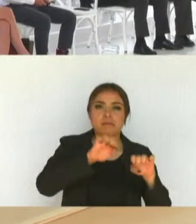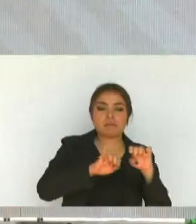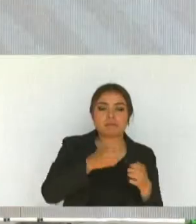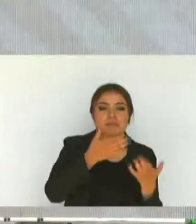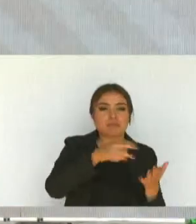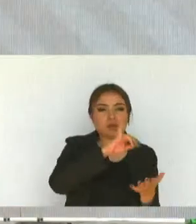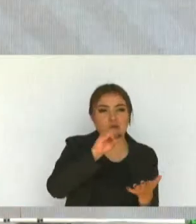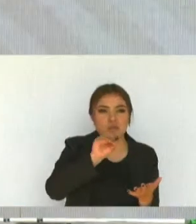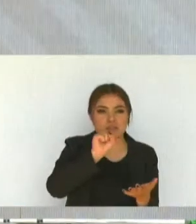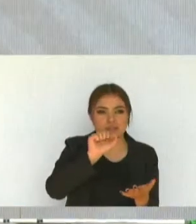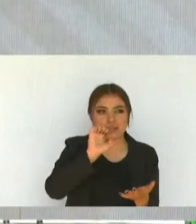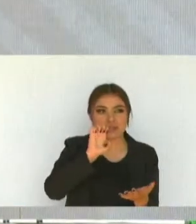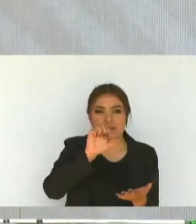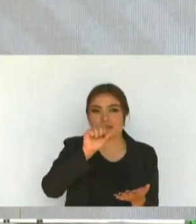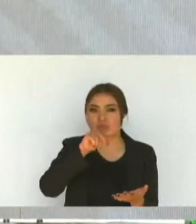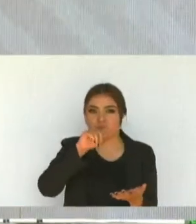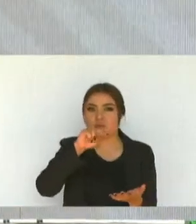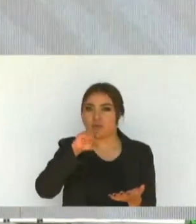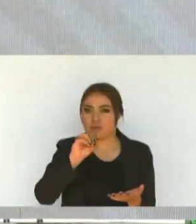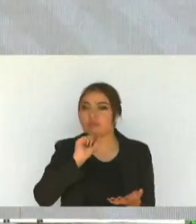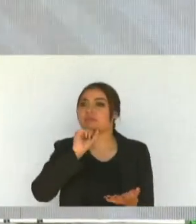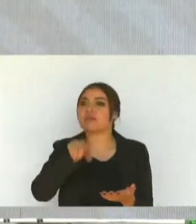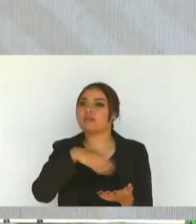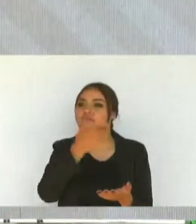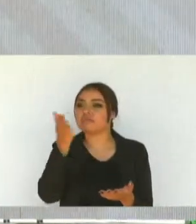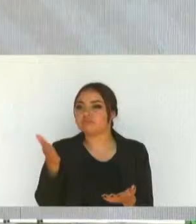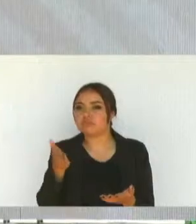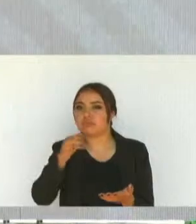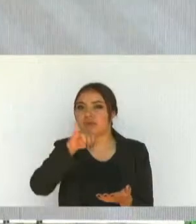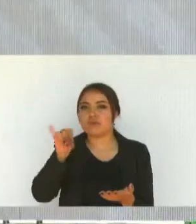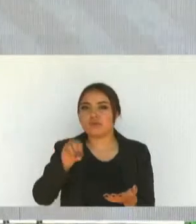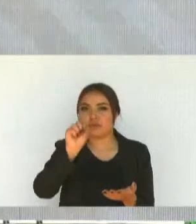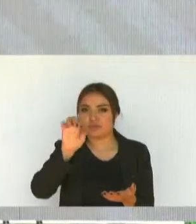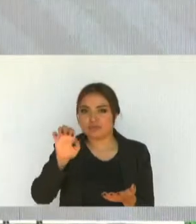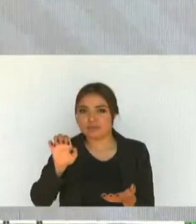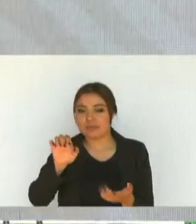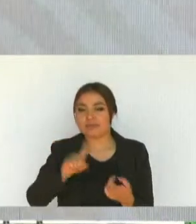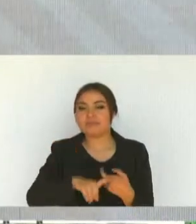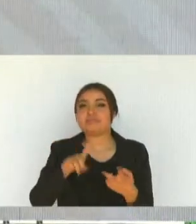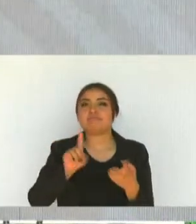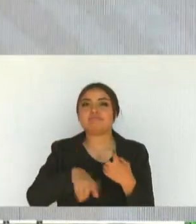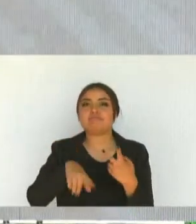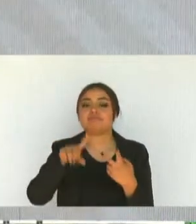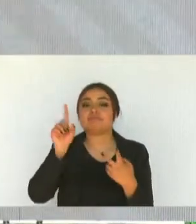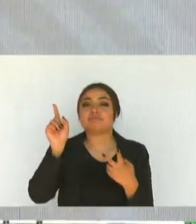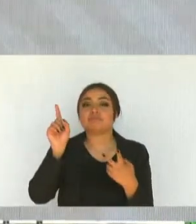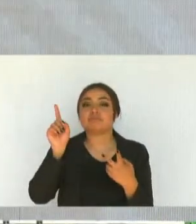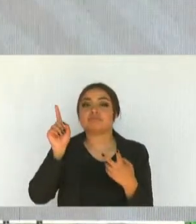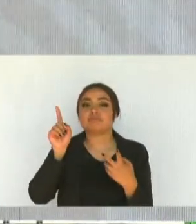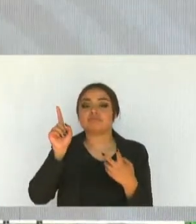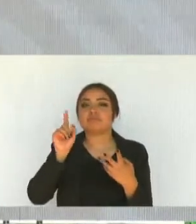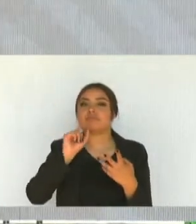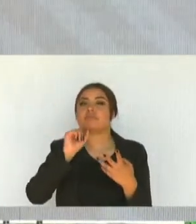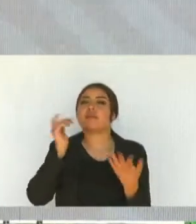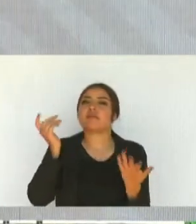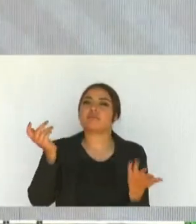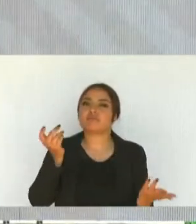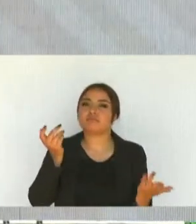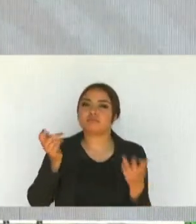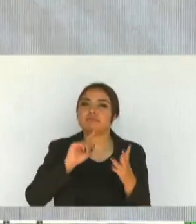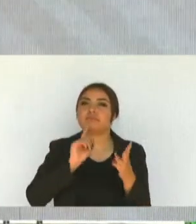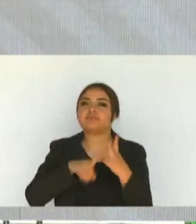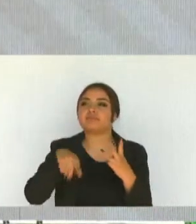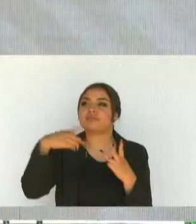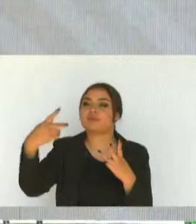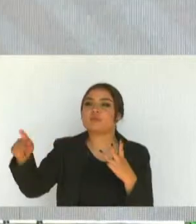Abugaber, también de José Jaime Gutiérrez Núñez y de